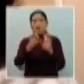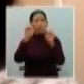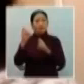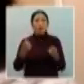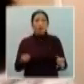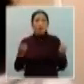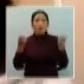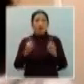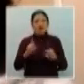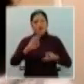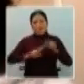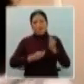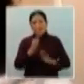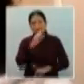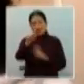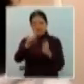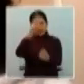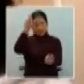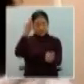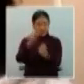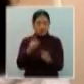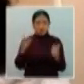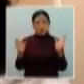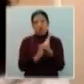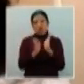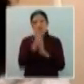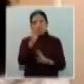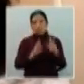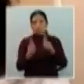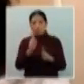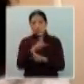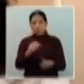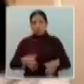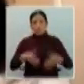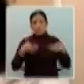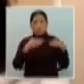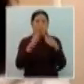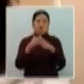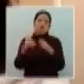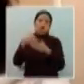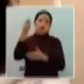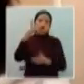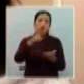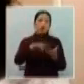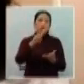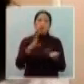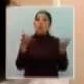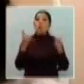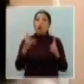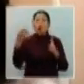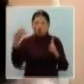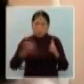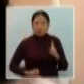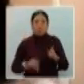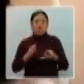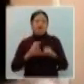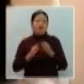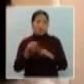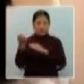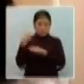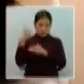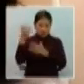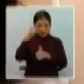realizar, qué fecha exacta se va a realizar el Censo de Población y Vivienda del 2024? Recuérdenlos, por favor, por un lado. ¿Cómo se